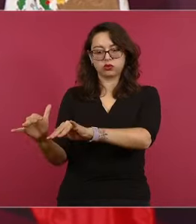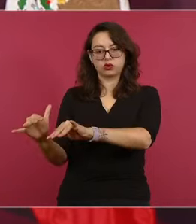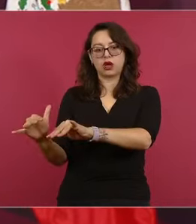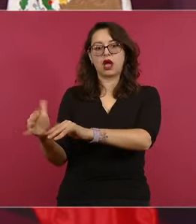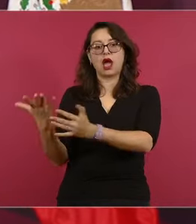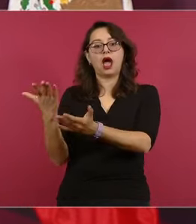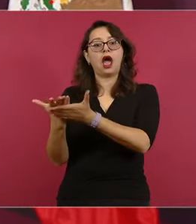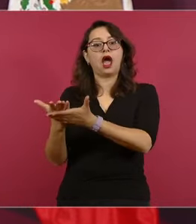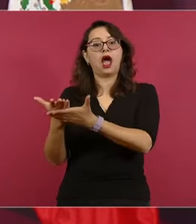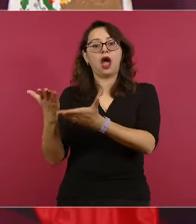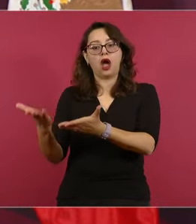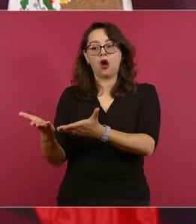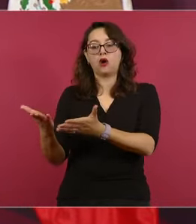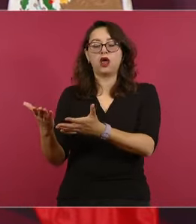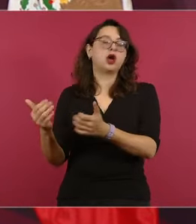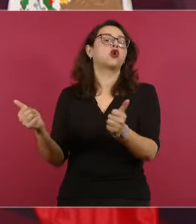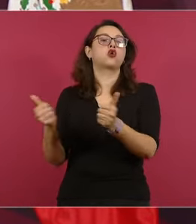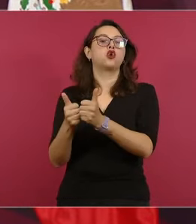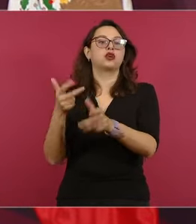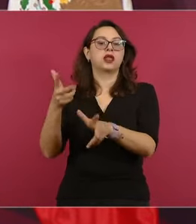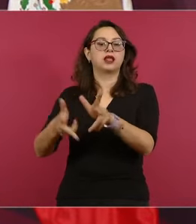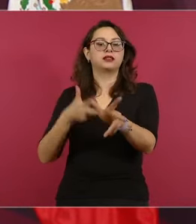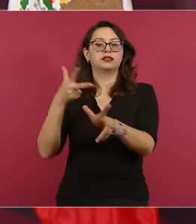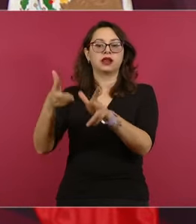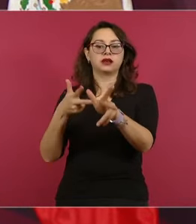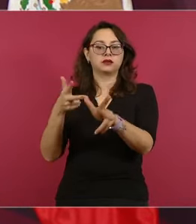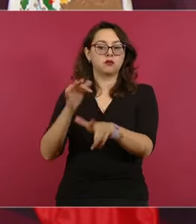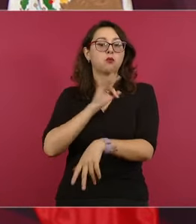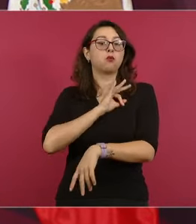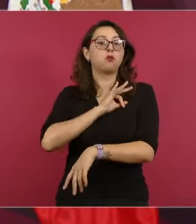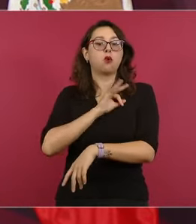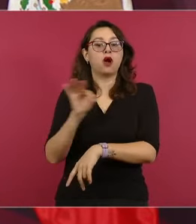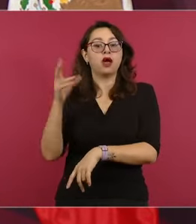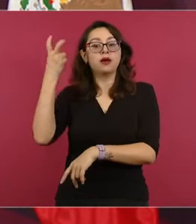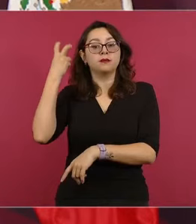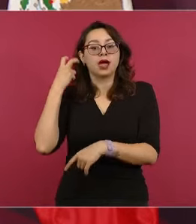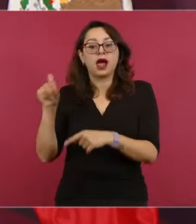hacia Quintana Roo, al sur de Quintana Roo,